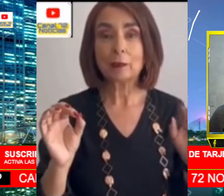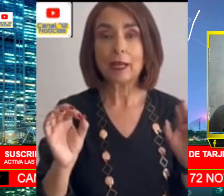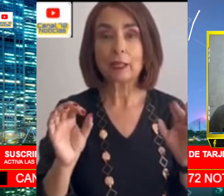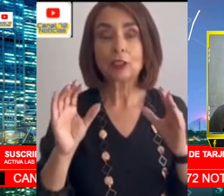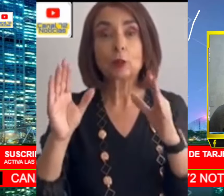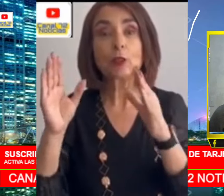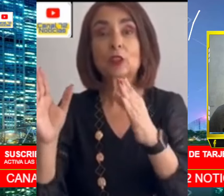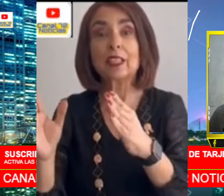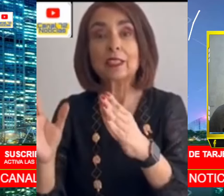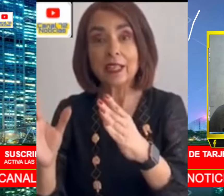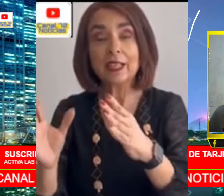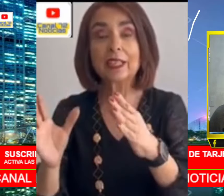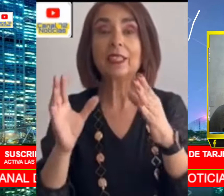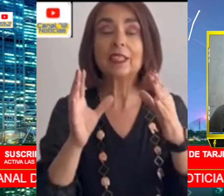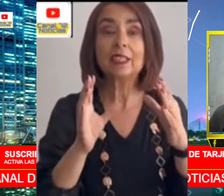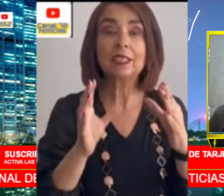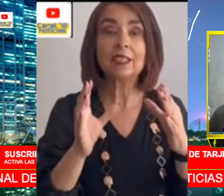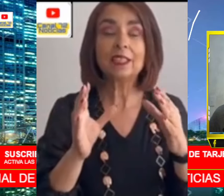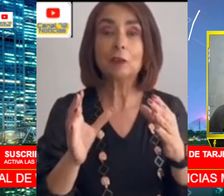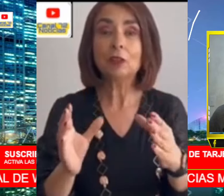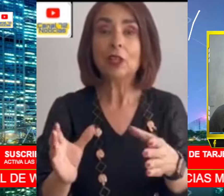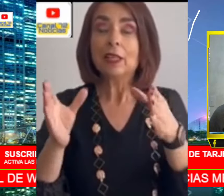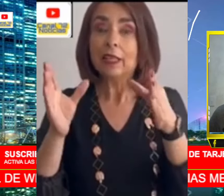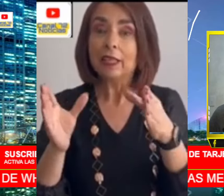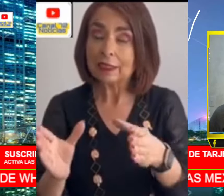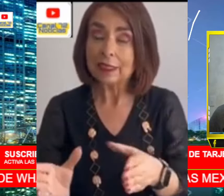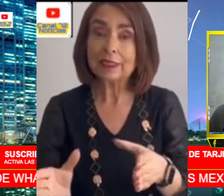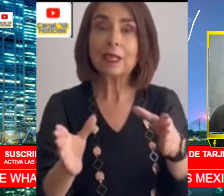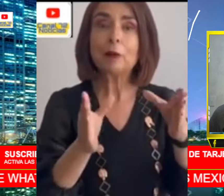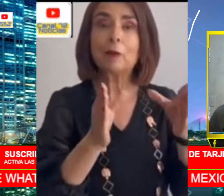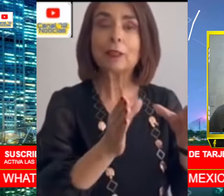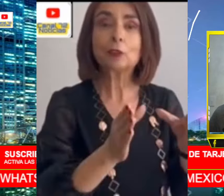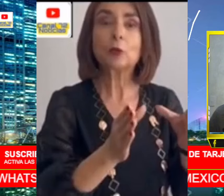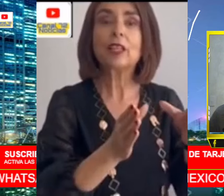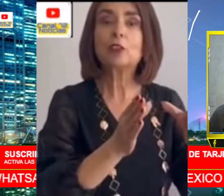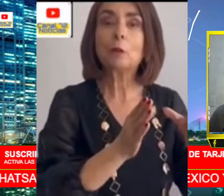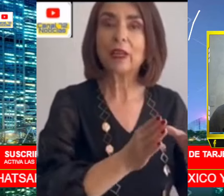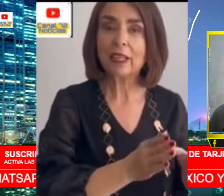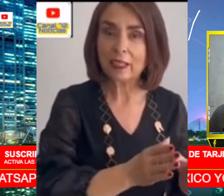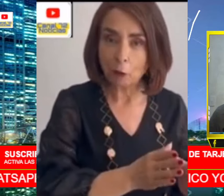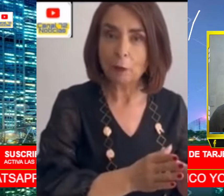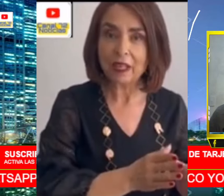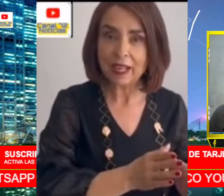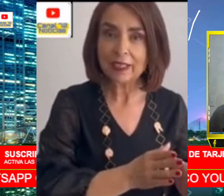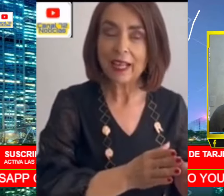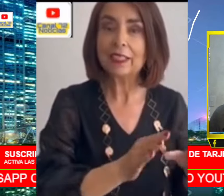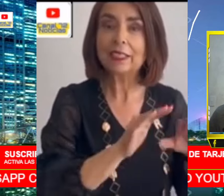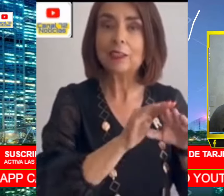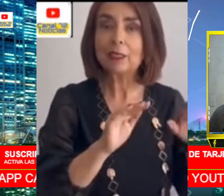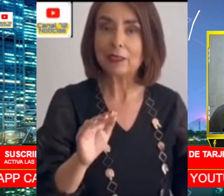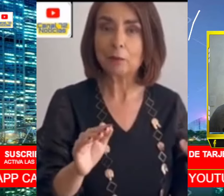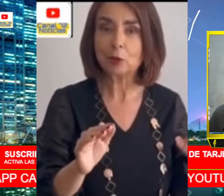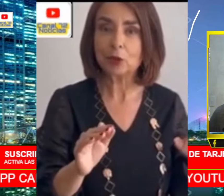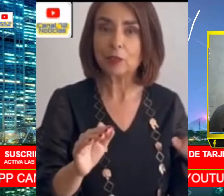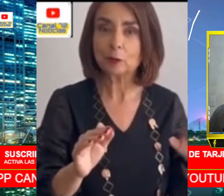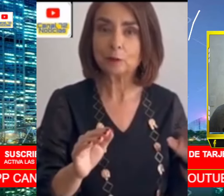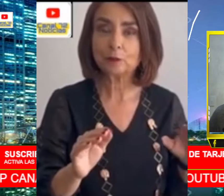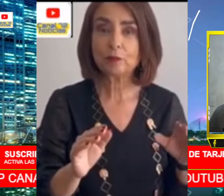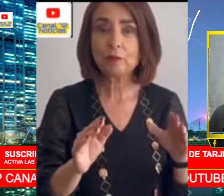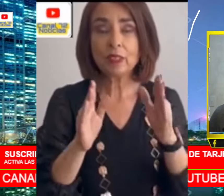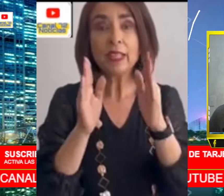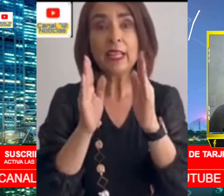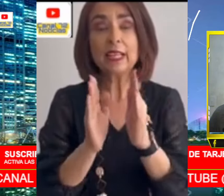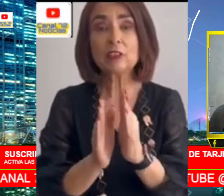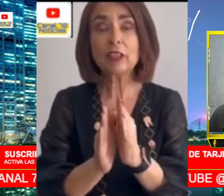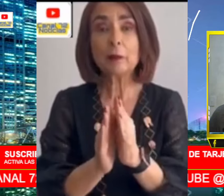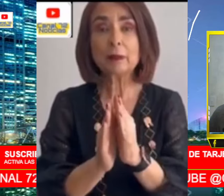el derecho de los trabajadores, cuando se enteren que tienen ese dinero, está salvaguardado su derecho para recuperar el dinero al